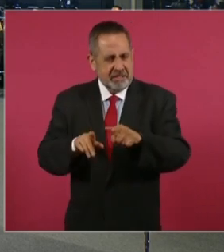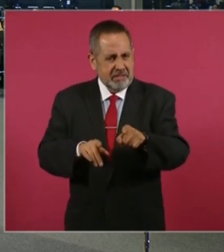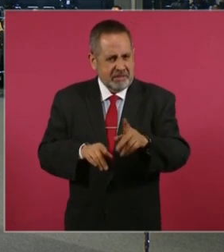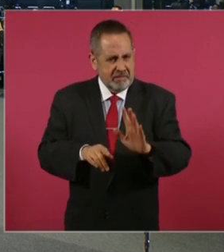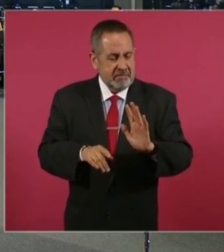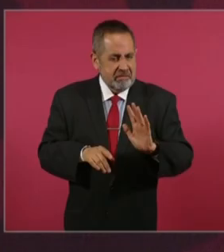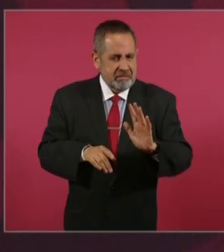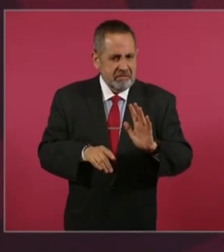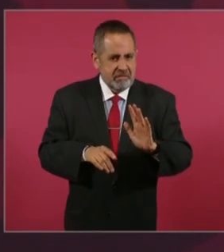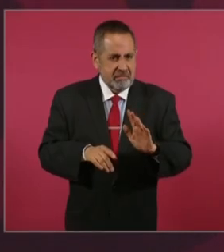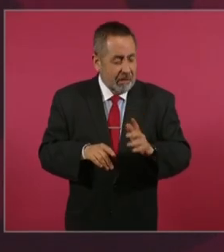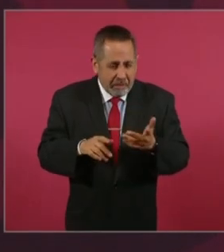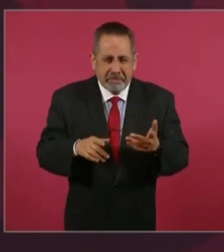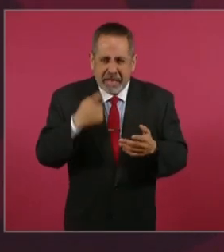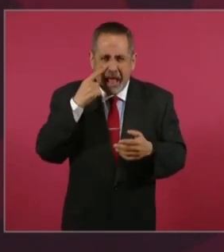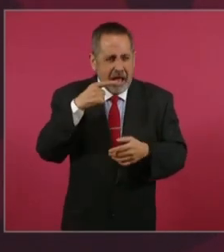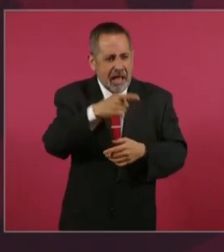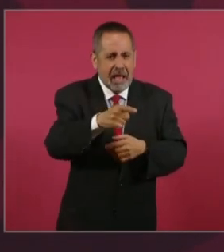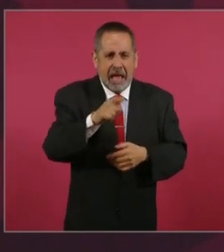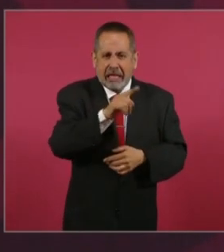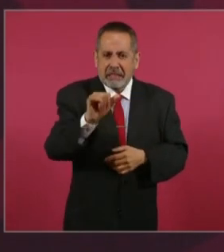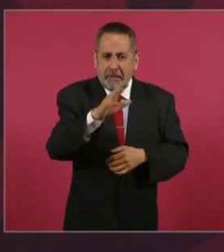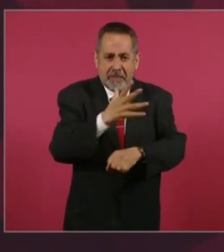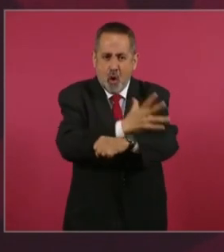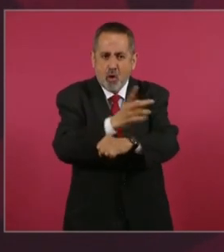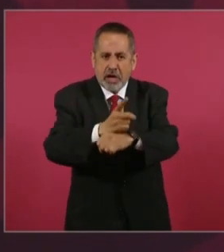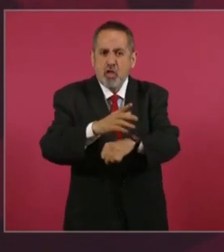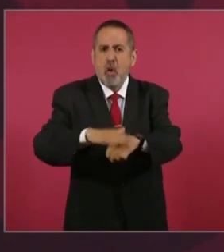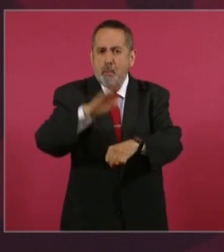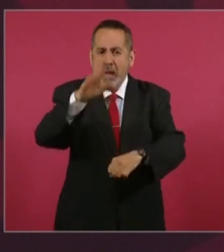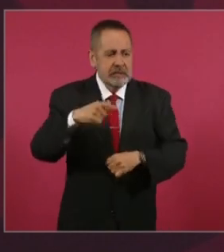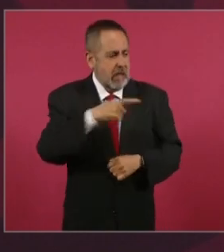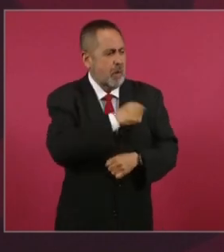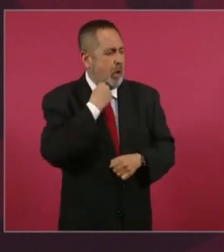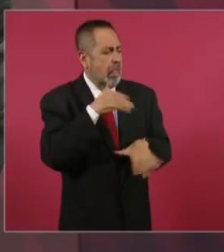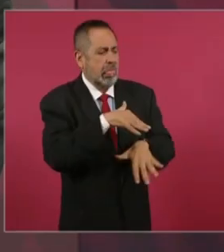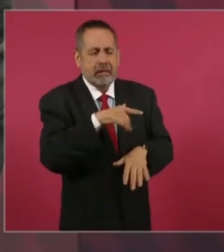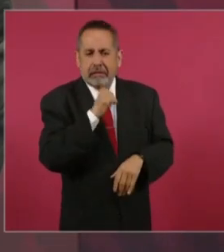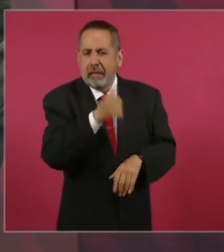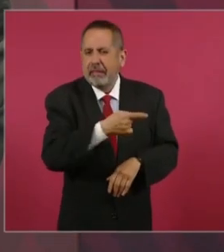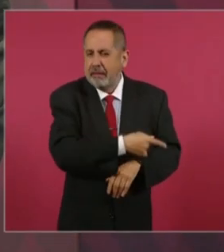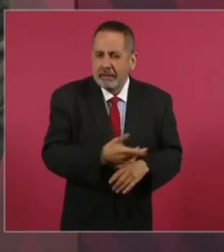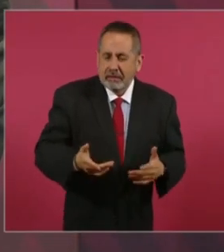más recto el Zambada que el abogadillo este